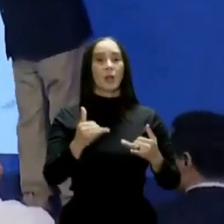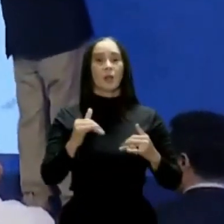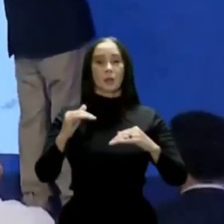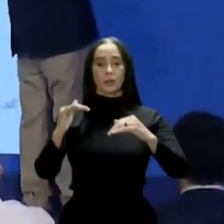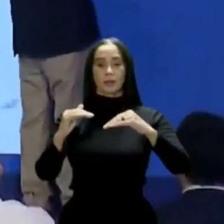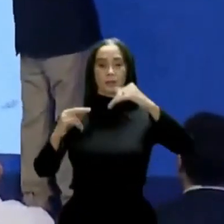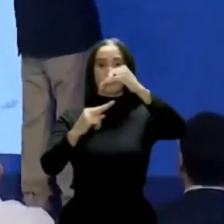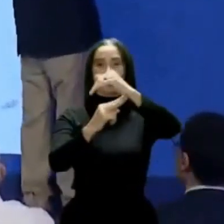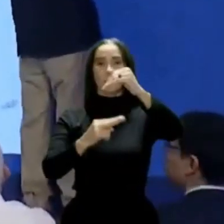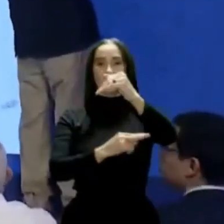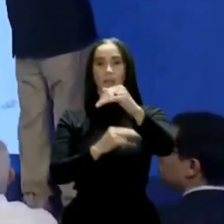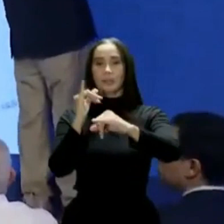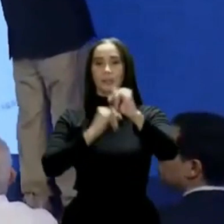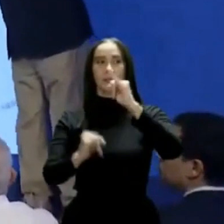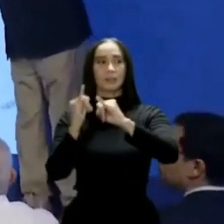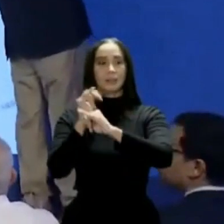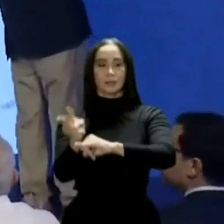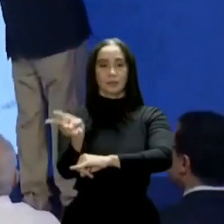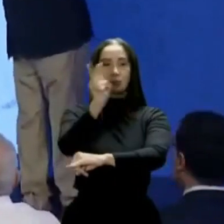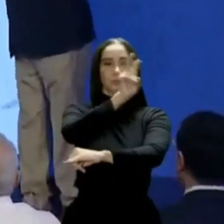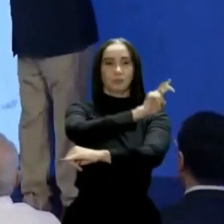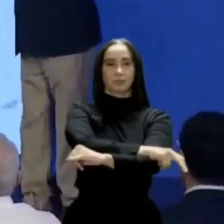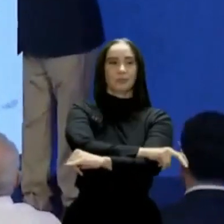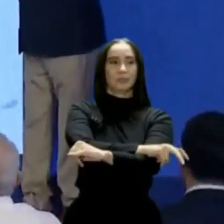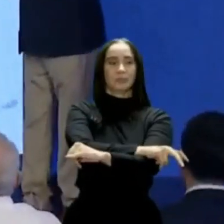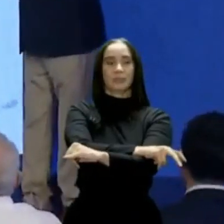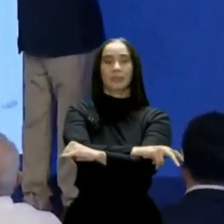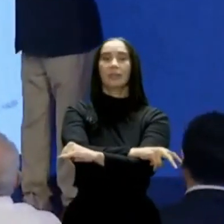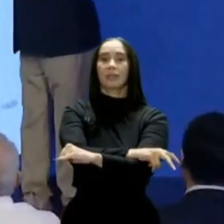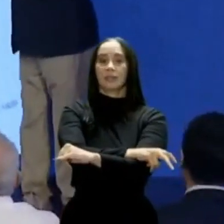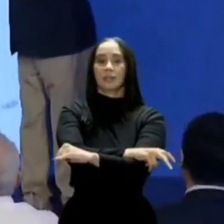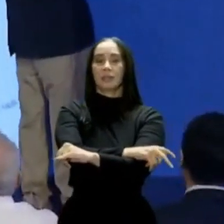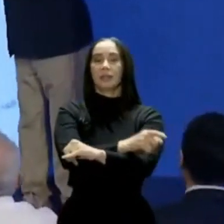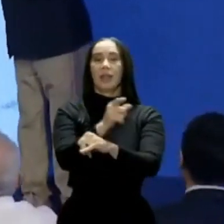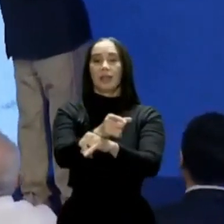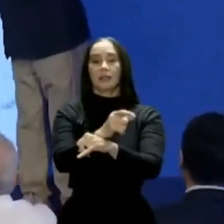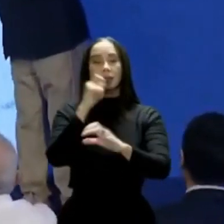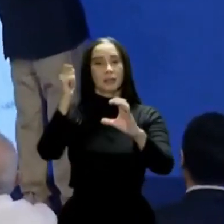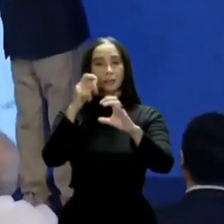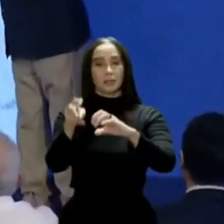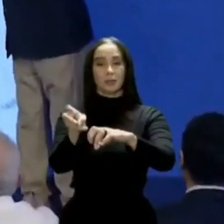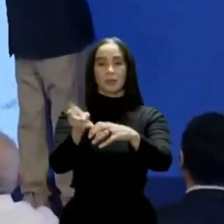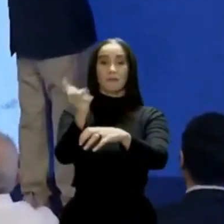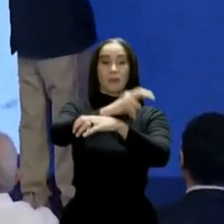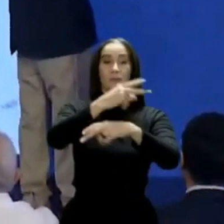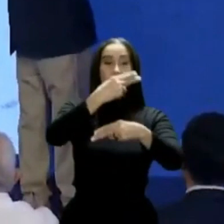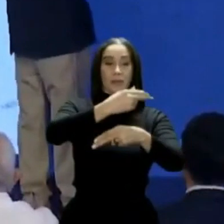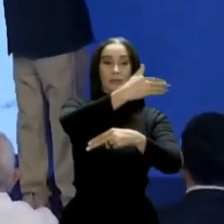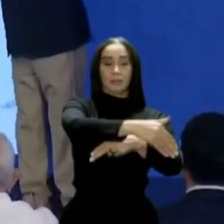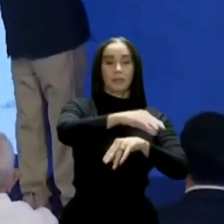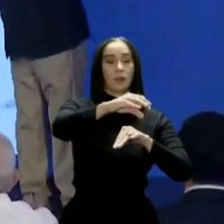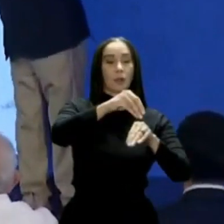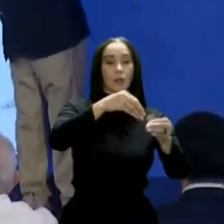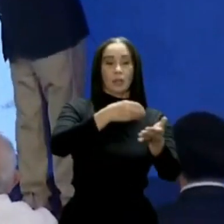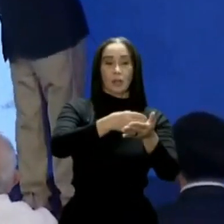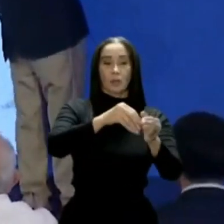puente internacional. Ahí es que cruzan, cuando ustedes lo ven, lo vemos por los reportajes, que cruzan para Haití, los